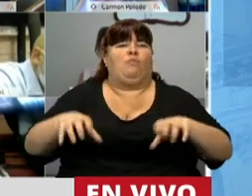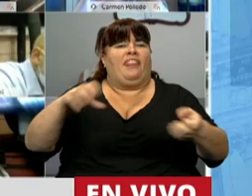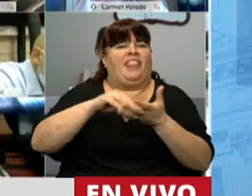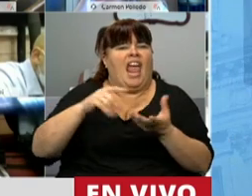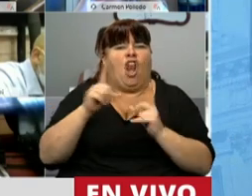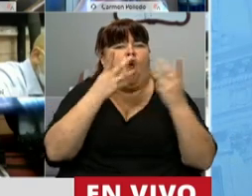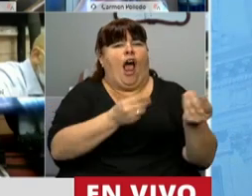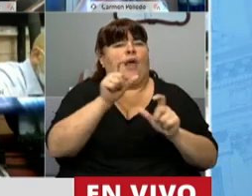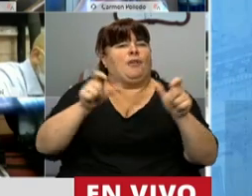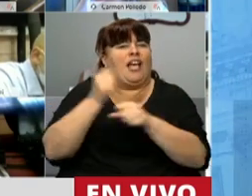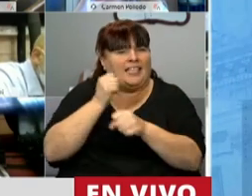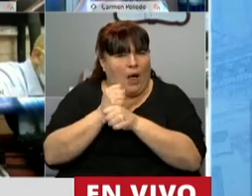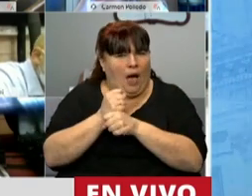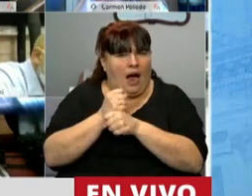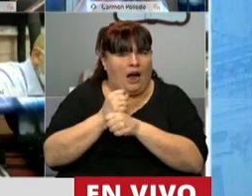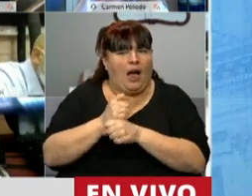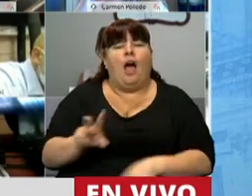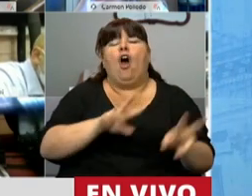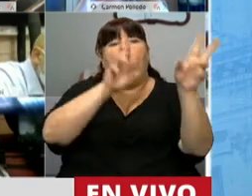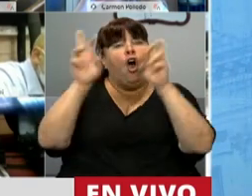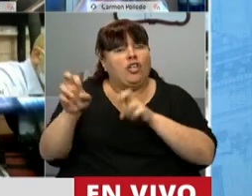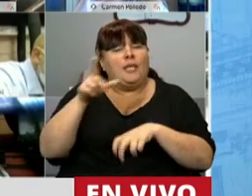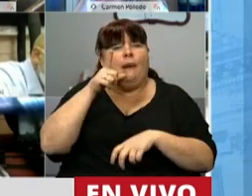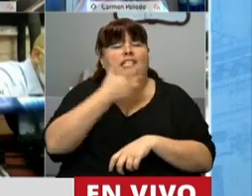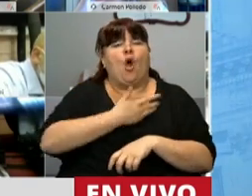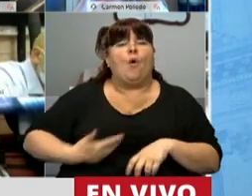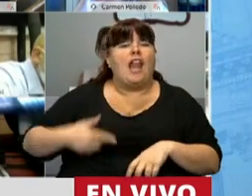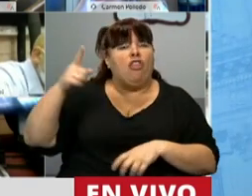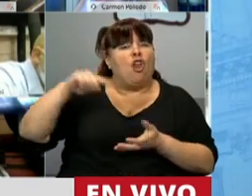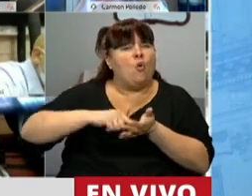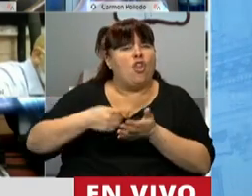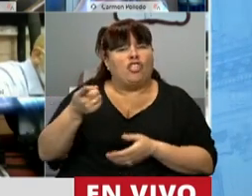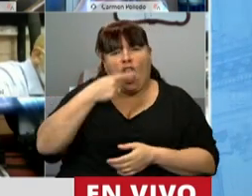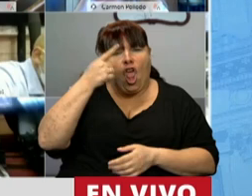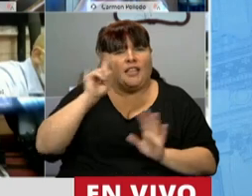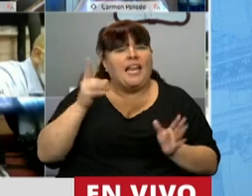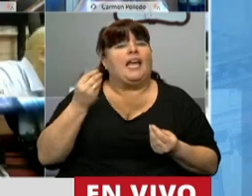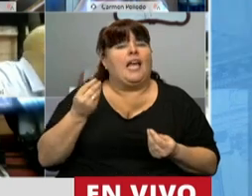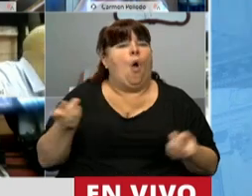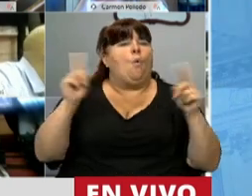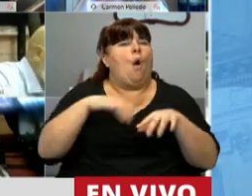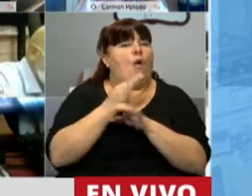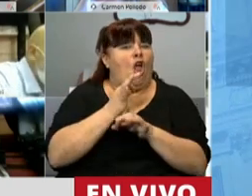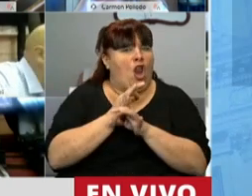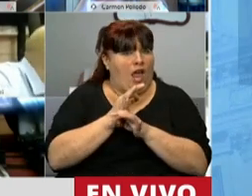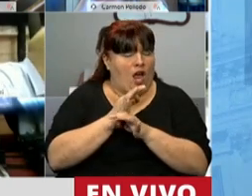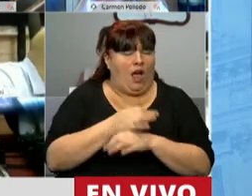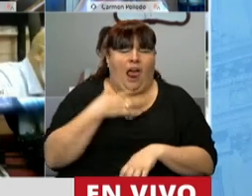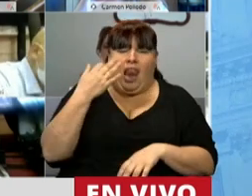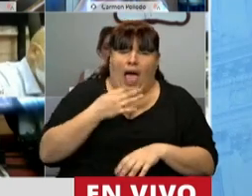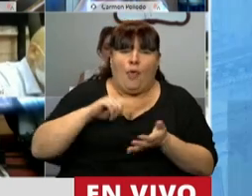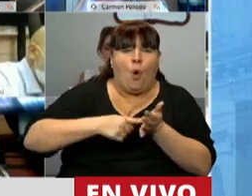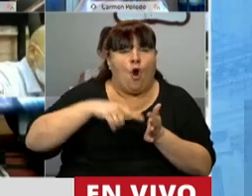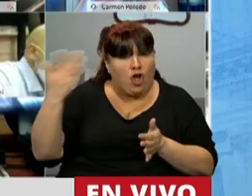no ayudaban a los trabajadores. Otra de las cuestiones que parece que al gobernador de la provincia mucho no le interesa es la vuelta a las aulas. La verdad es que